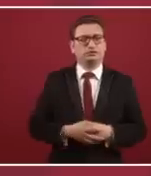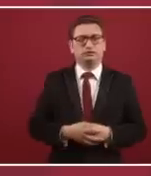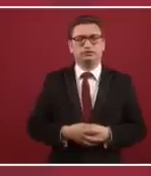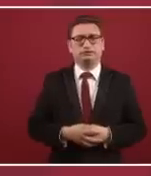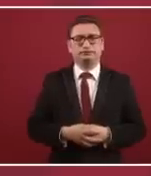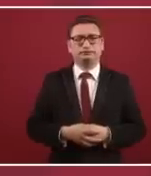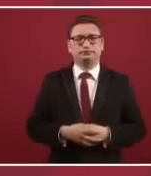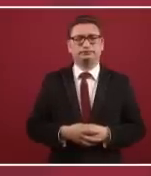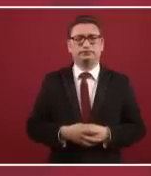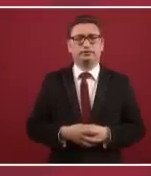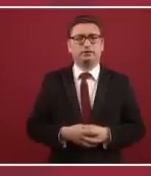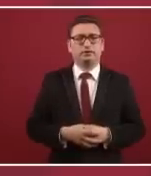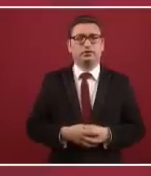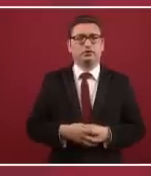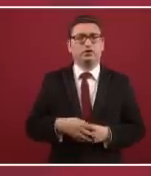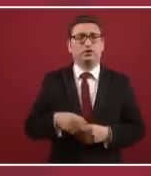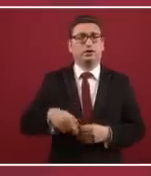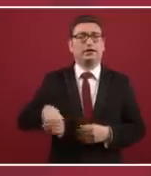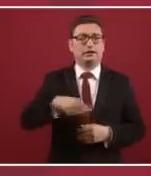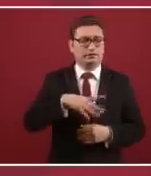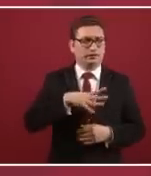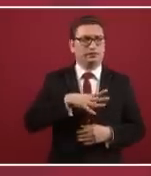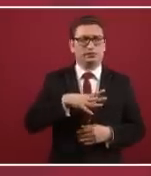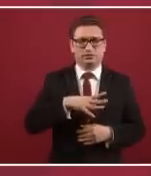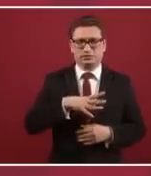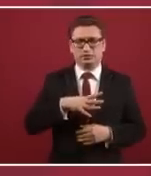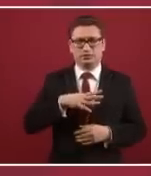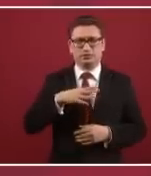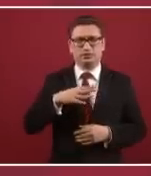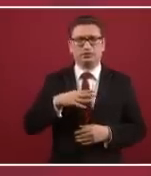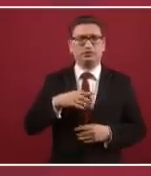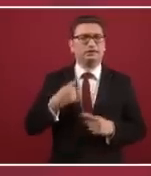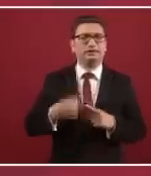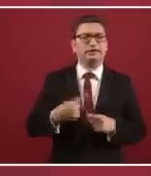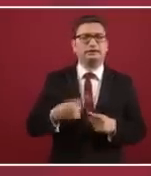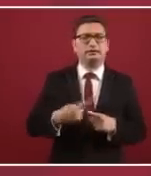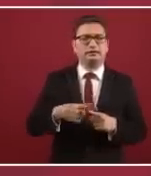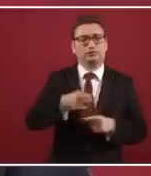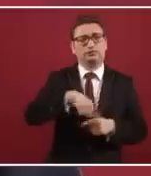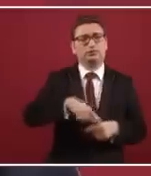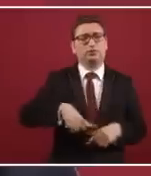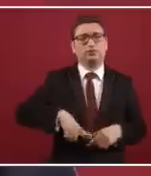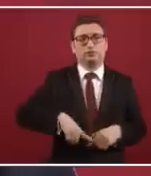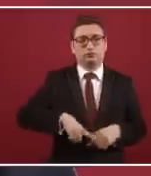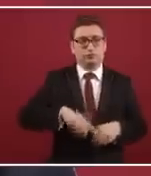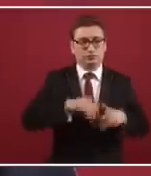tenían de empleados a los funcionarios públicos,